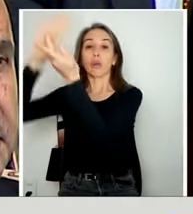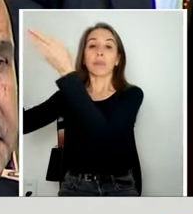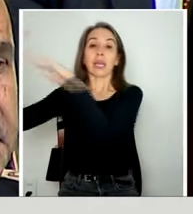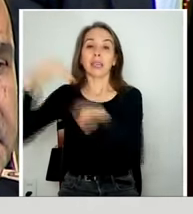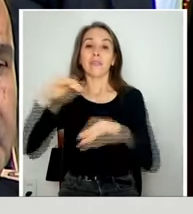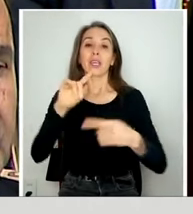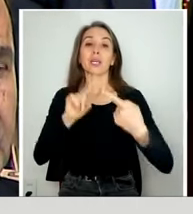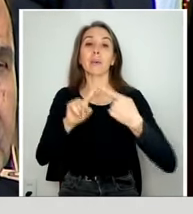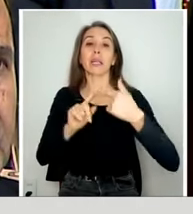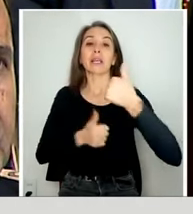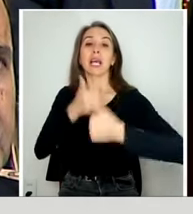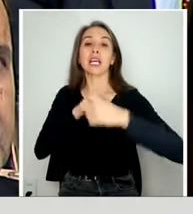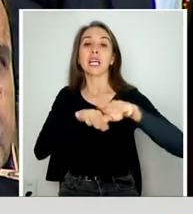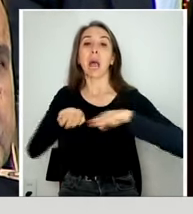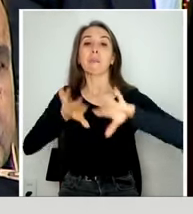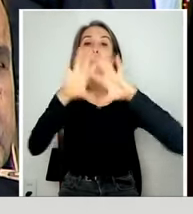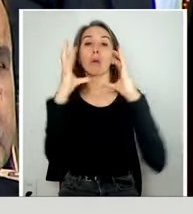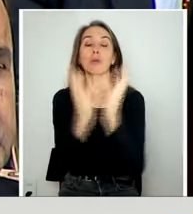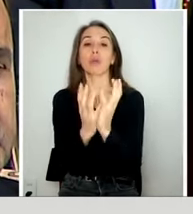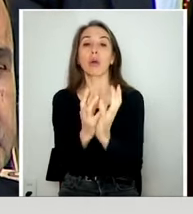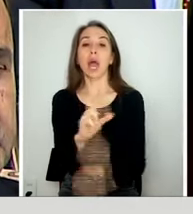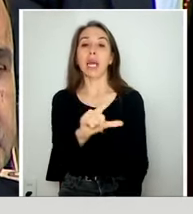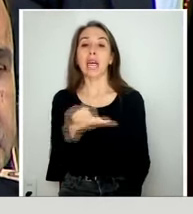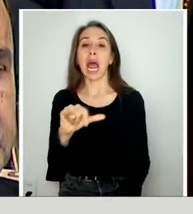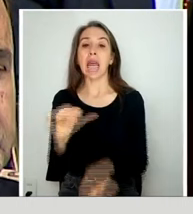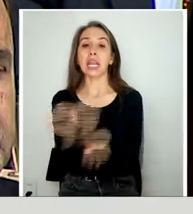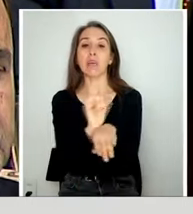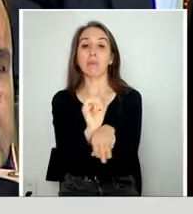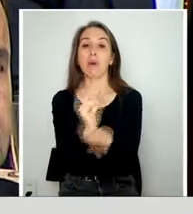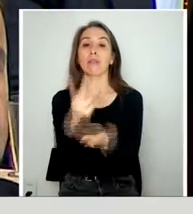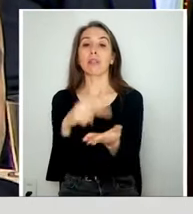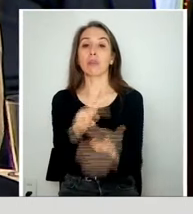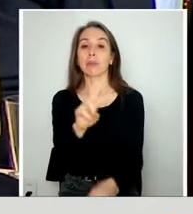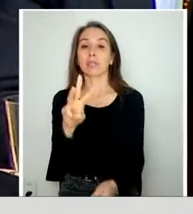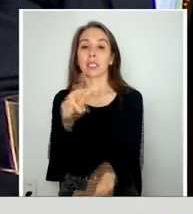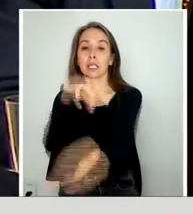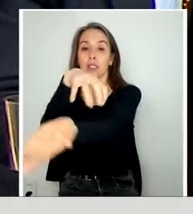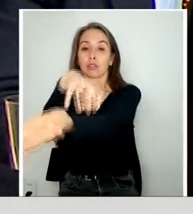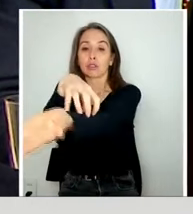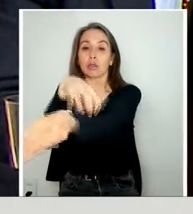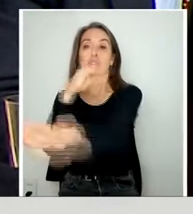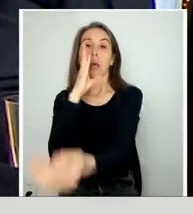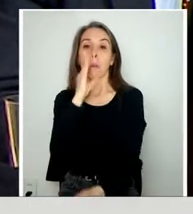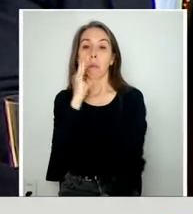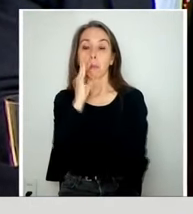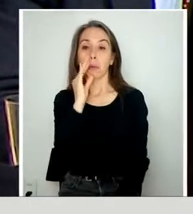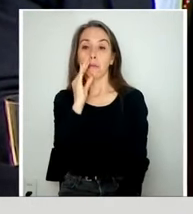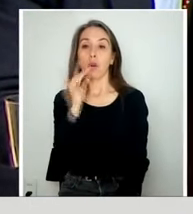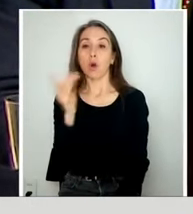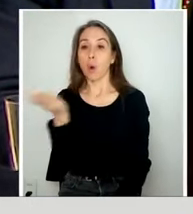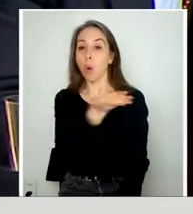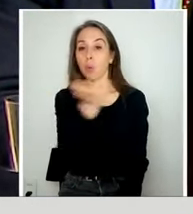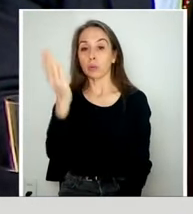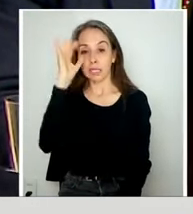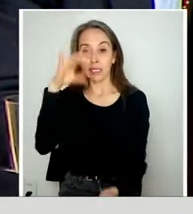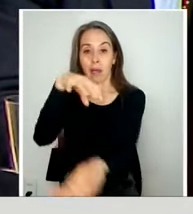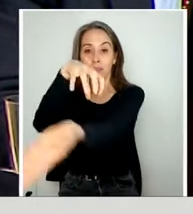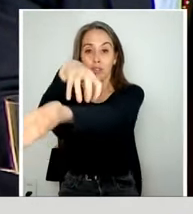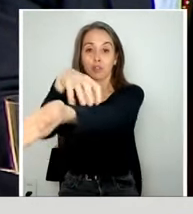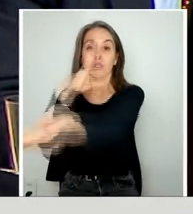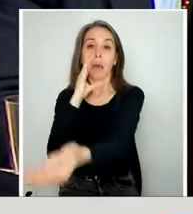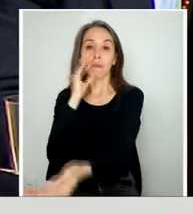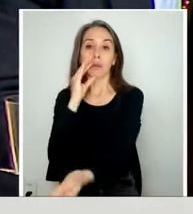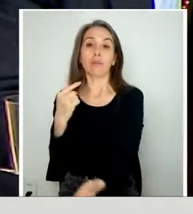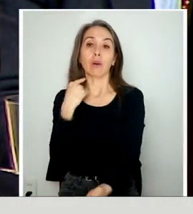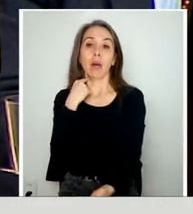campeonato mundial de rally móvil 2023 en la región del bío bío ustedes saben que la región del biobío ha sido afectados en